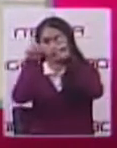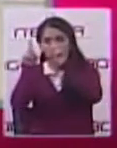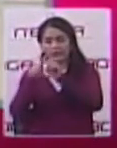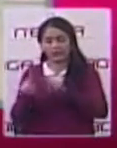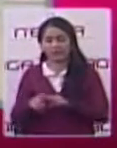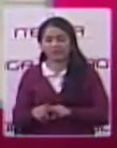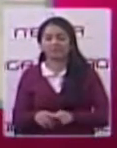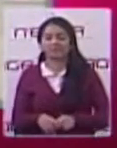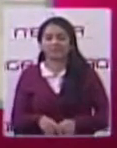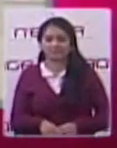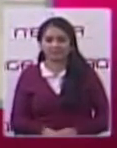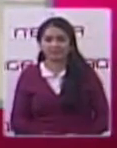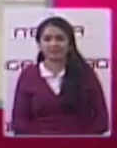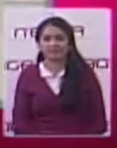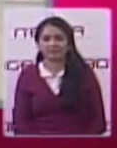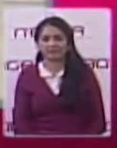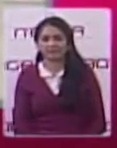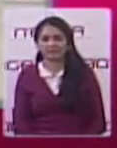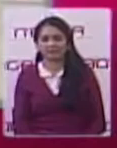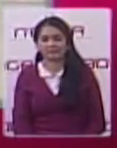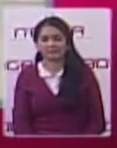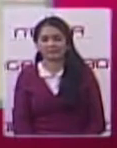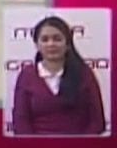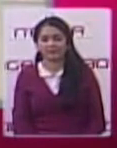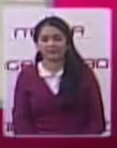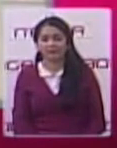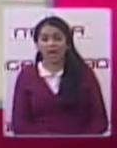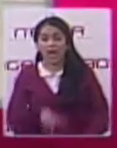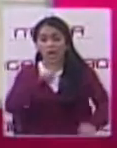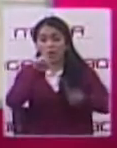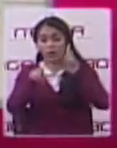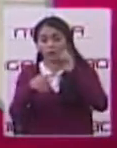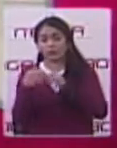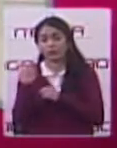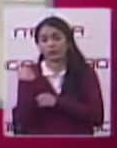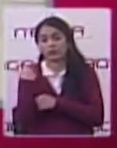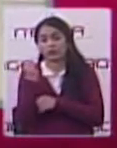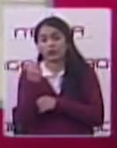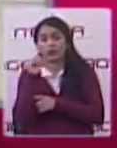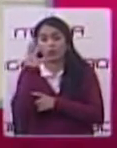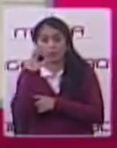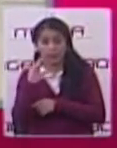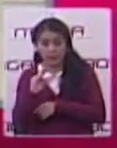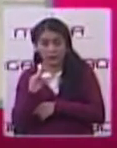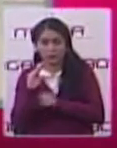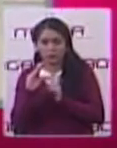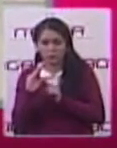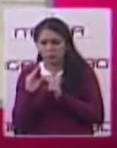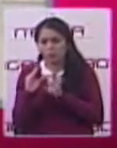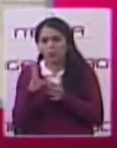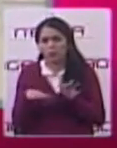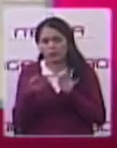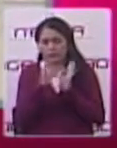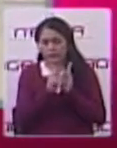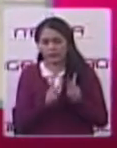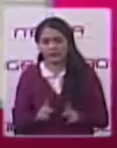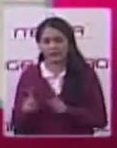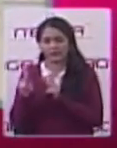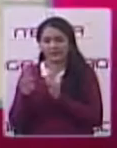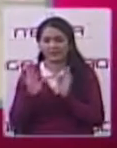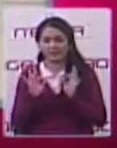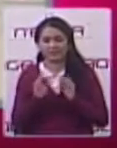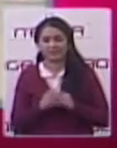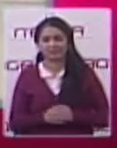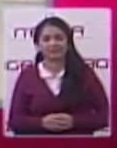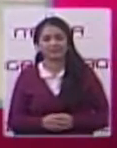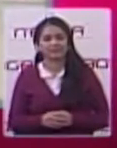exitosamente con montos menores, pero nuevamente es la planificación, y tener buen asesoramiento. Renata, ¿y cuáles son las